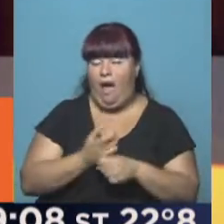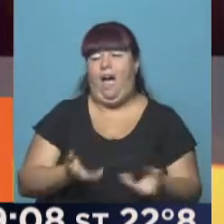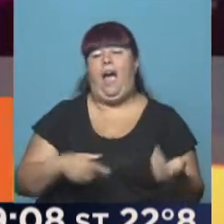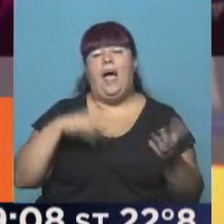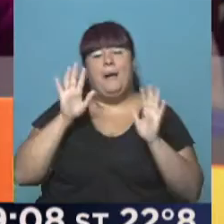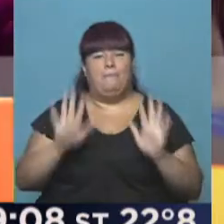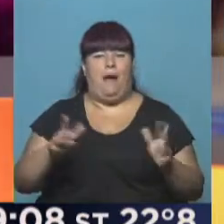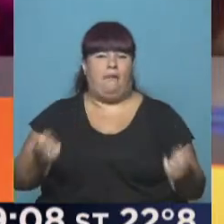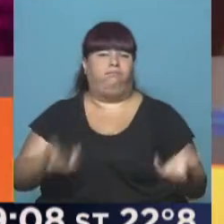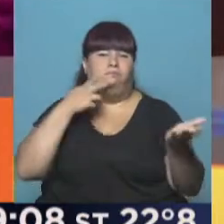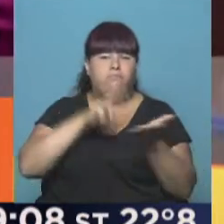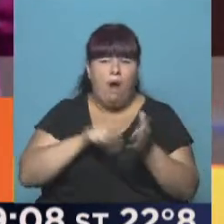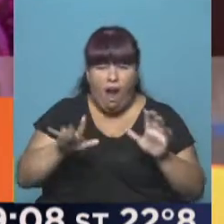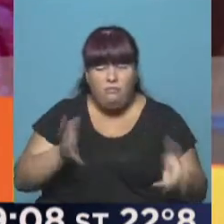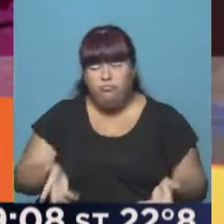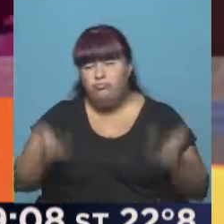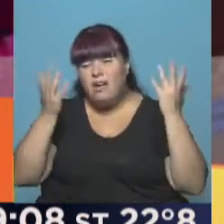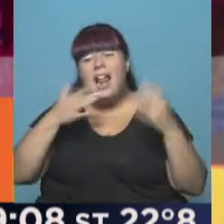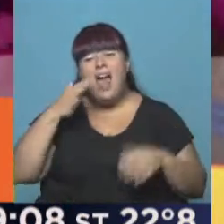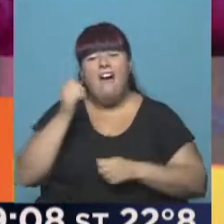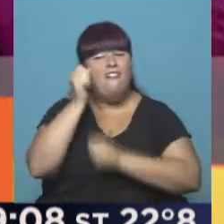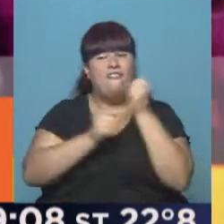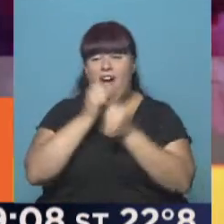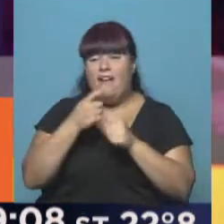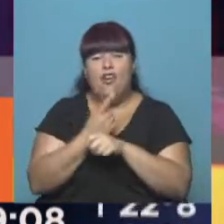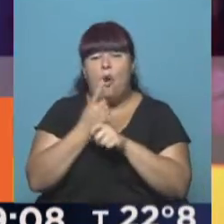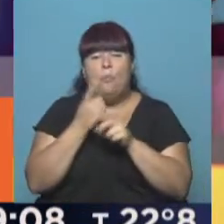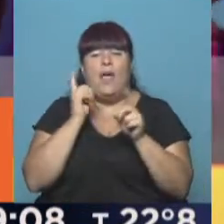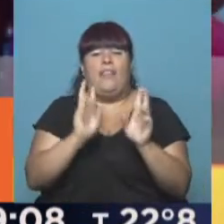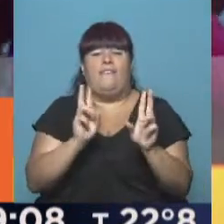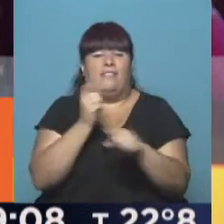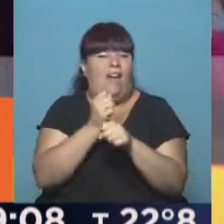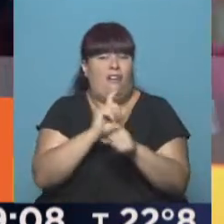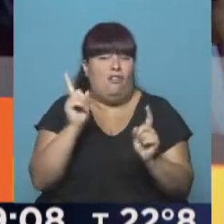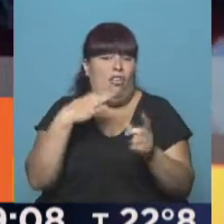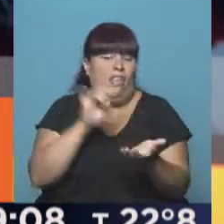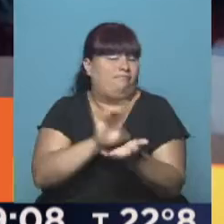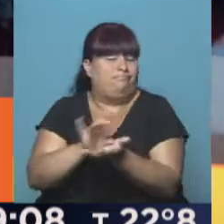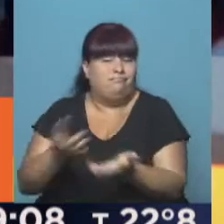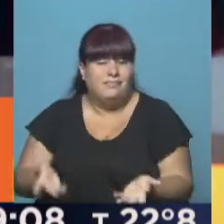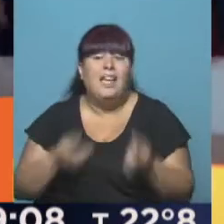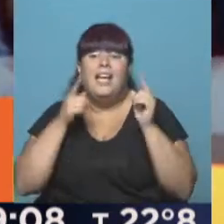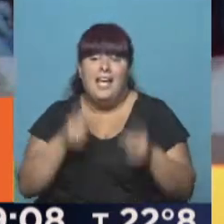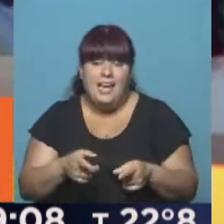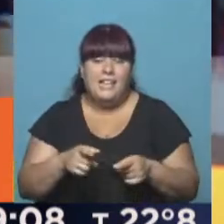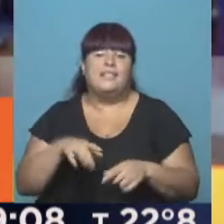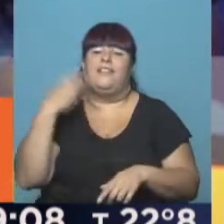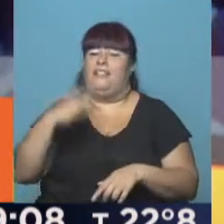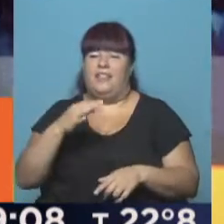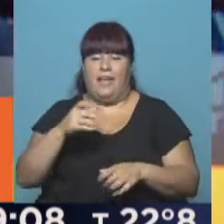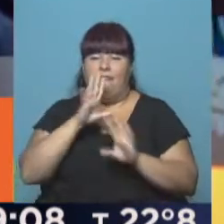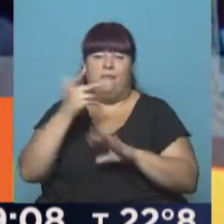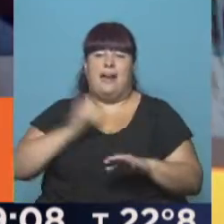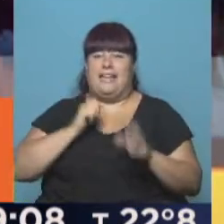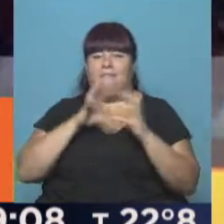que paren de subir los impuestos de esta manera la verdad que las fábricas no vamos a poder sostener los puestos de trabajo y en ese sentido vamos a tener un ejército de